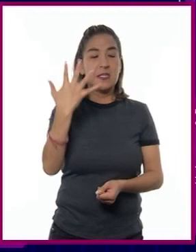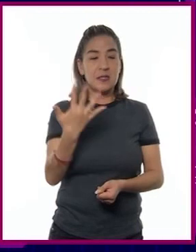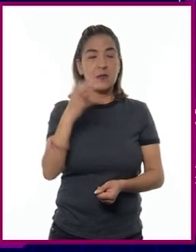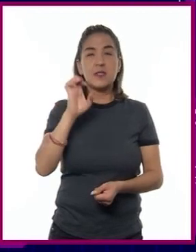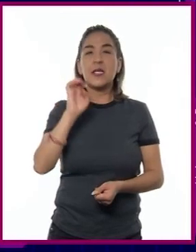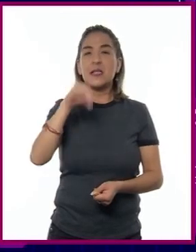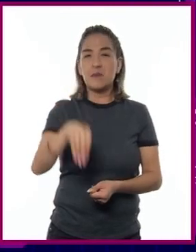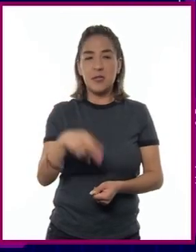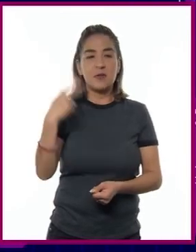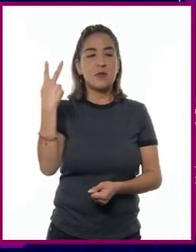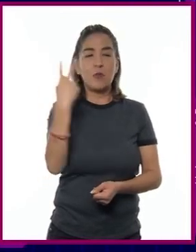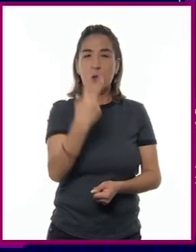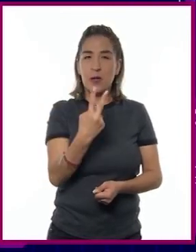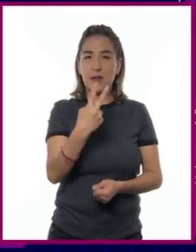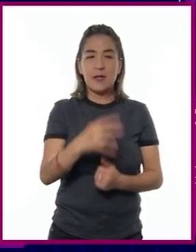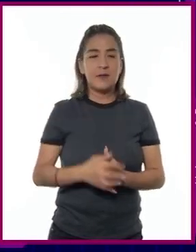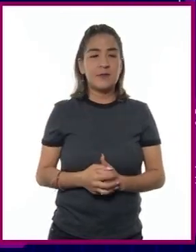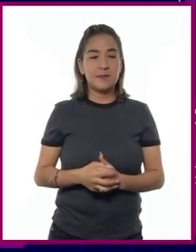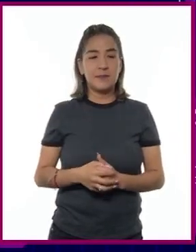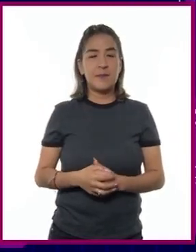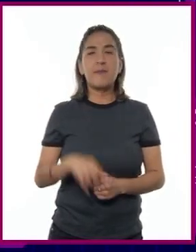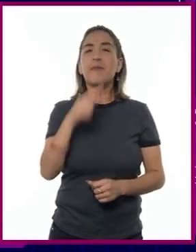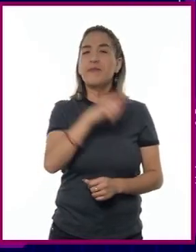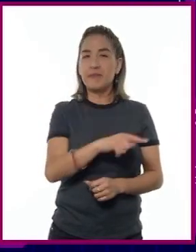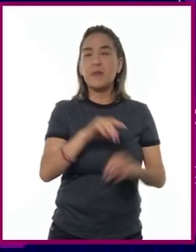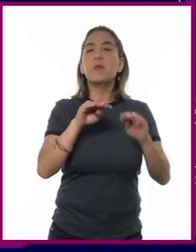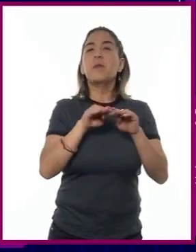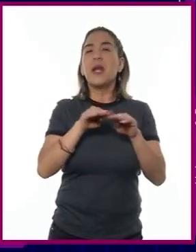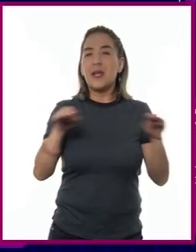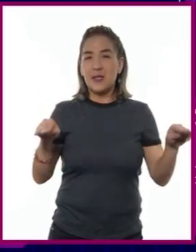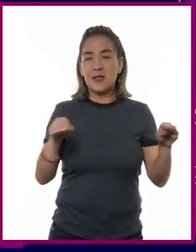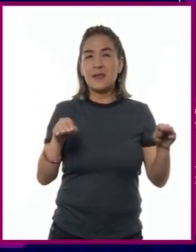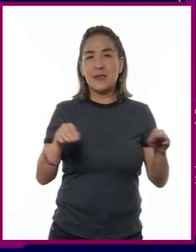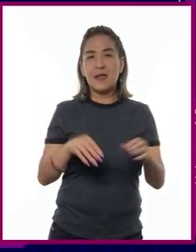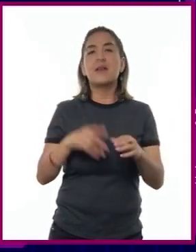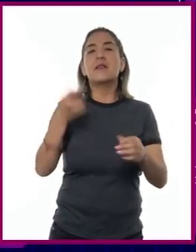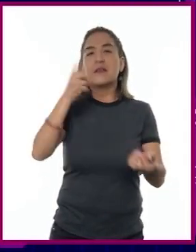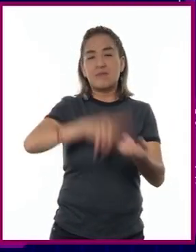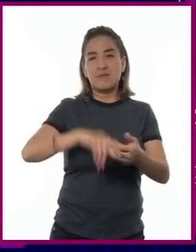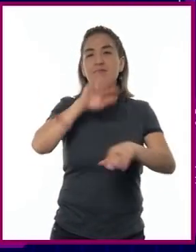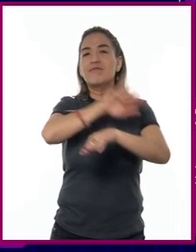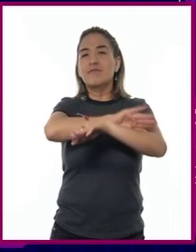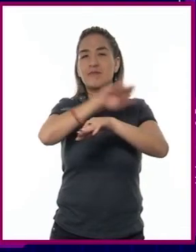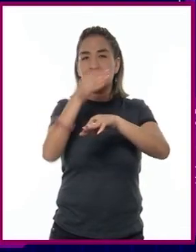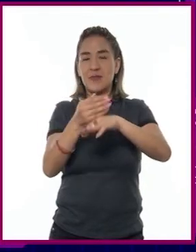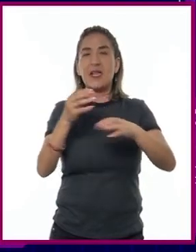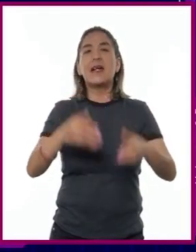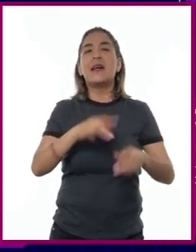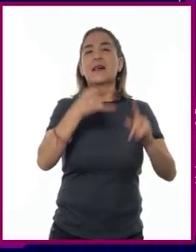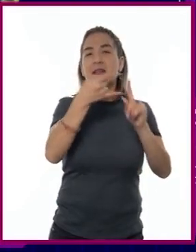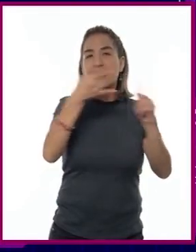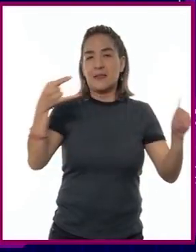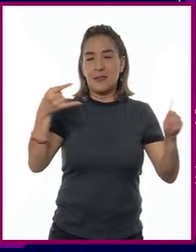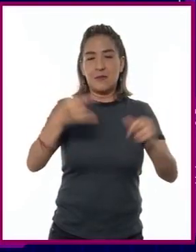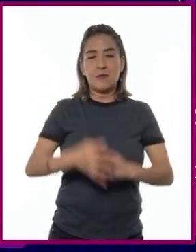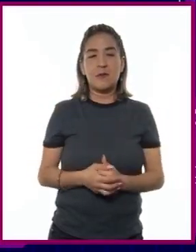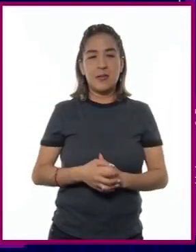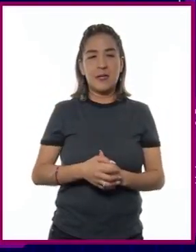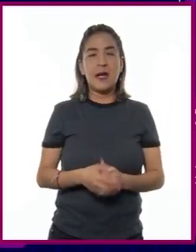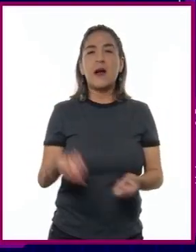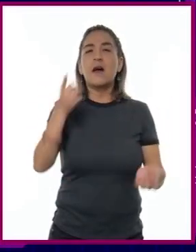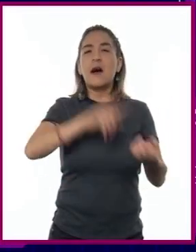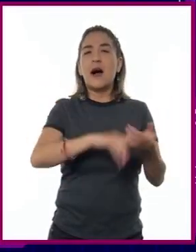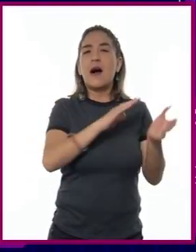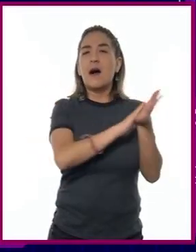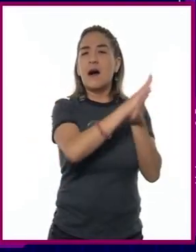588.75 centímetros cuadrados, que es la medida de la superficie del rectángulo. El área